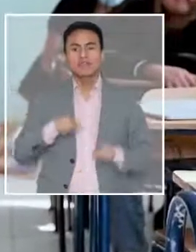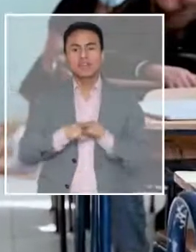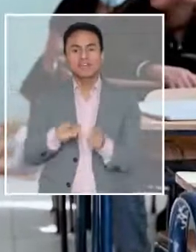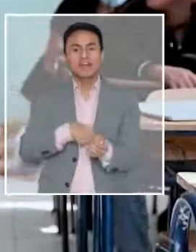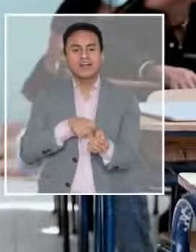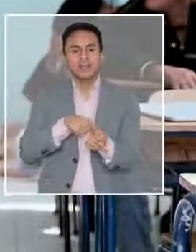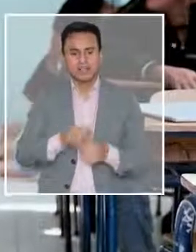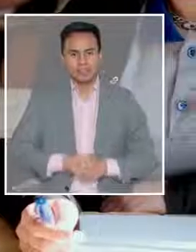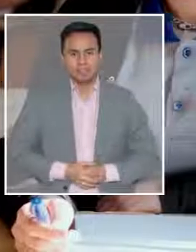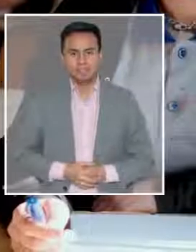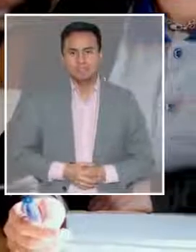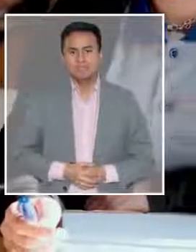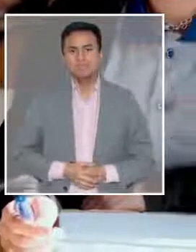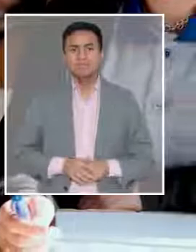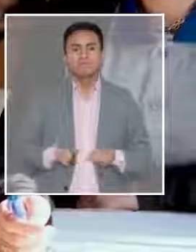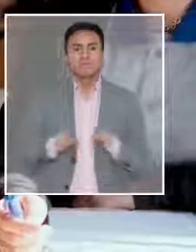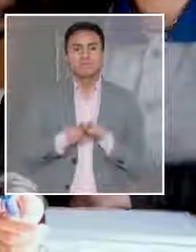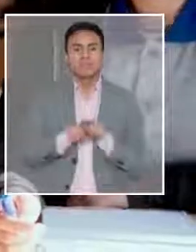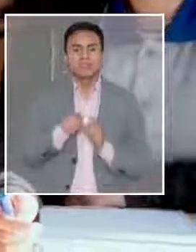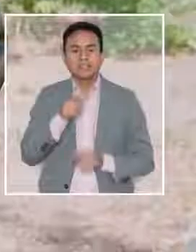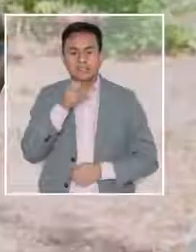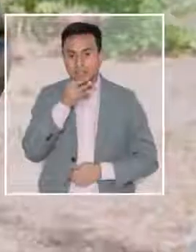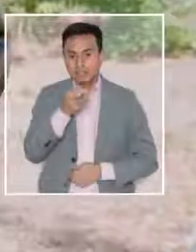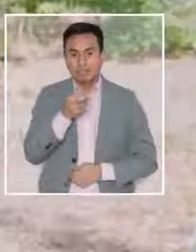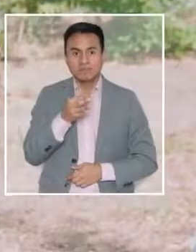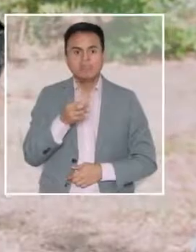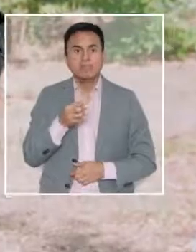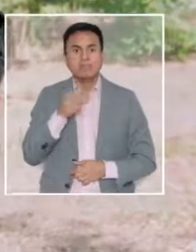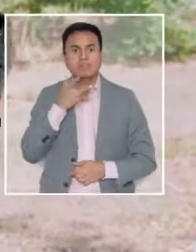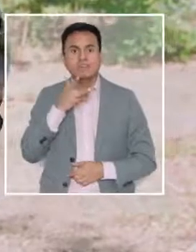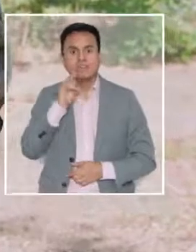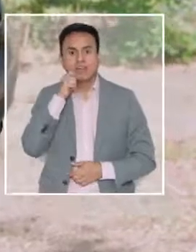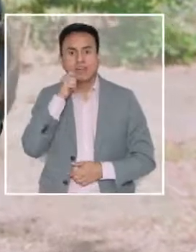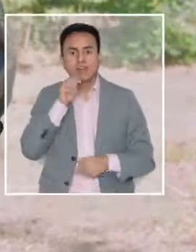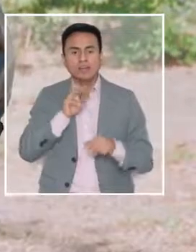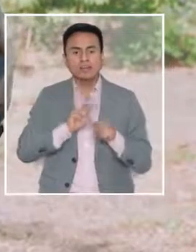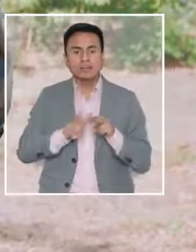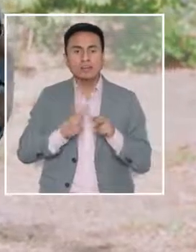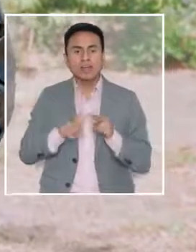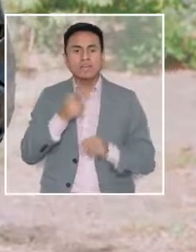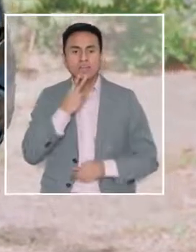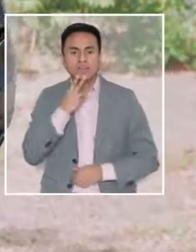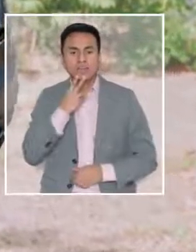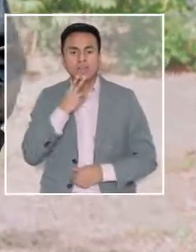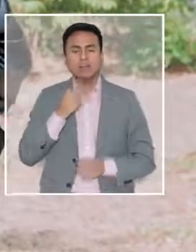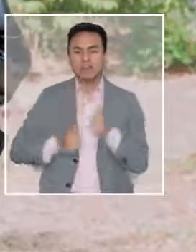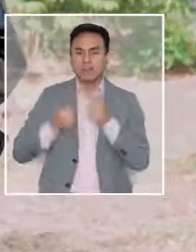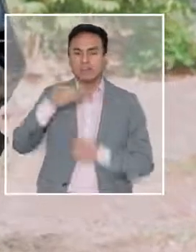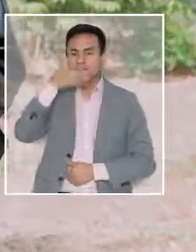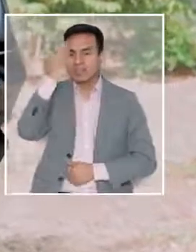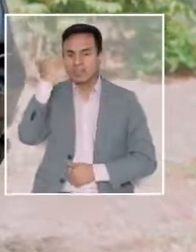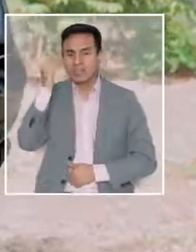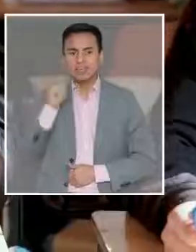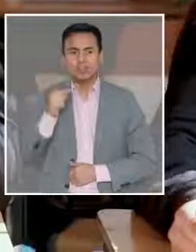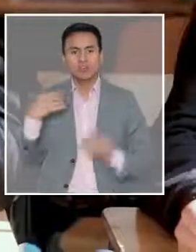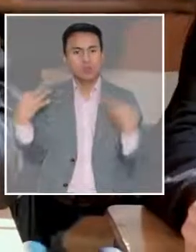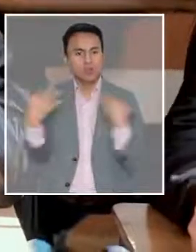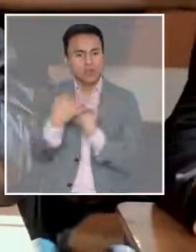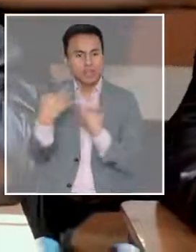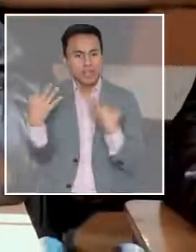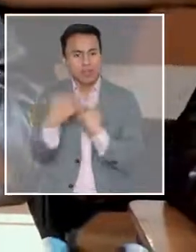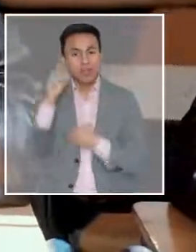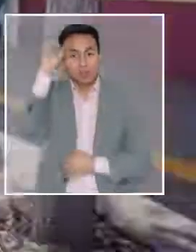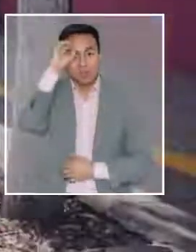ellos se sienten como en familia. Profe, está ahí para corregirme, para decirme, tú puedes, vamos, si vas a hacer algo en la vida, tú vas a ser una profesional. Y